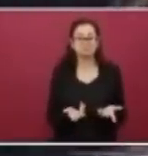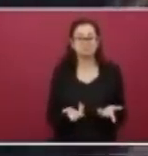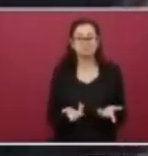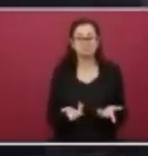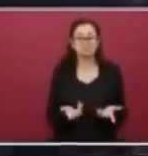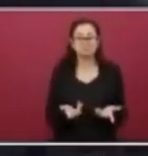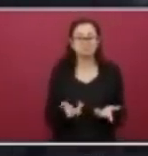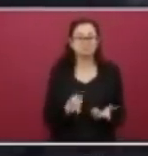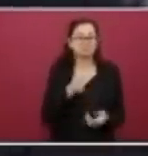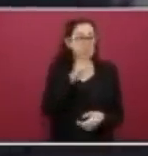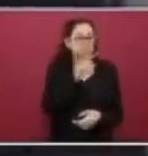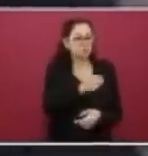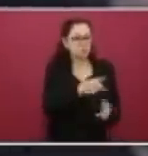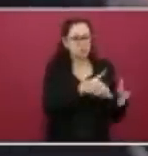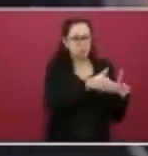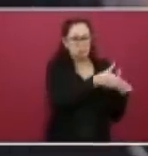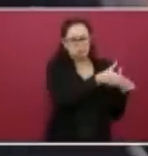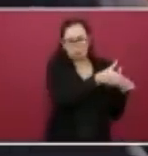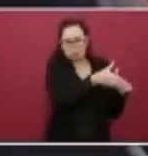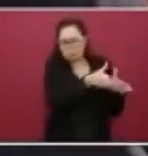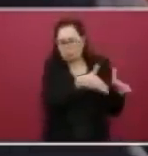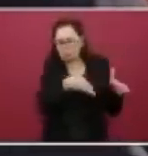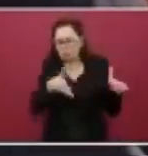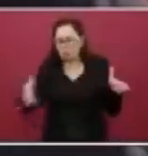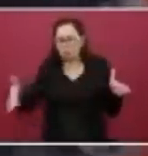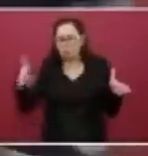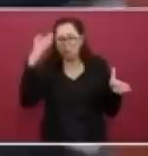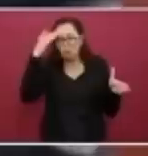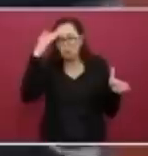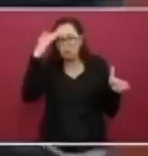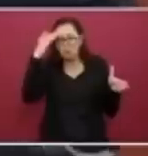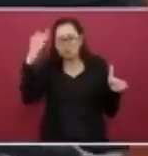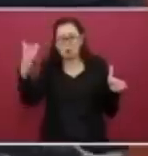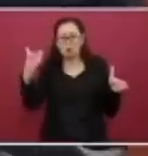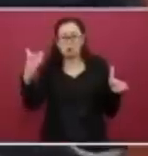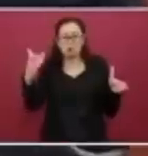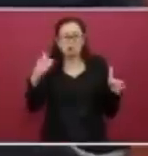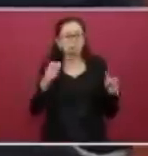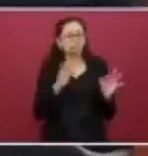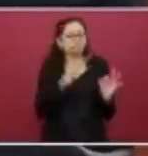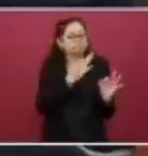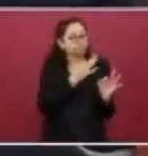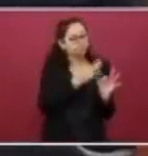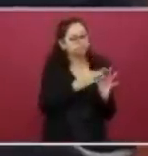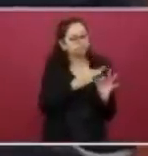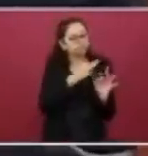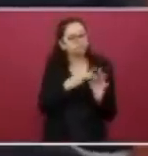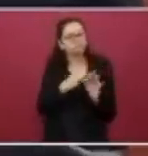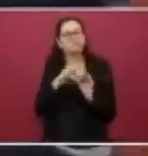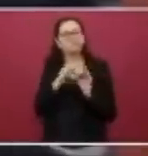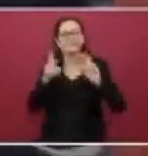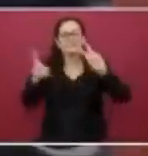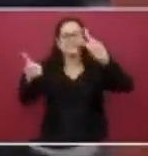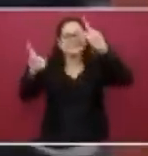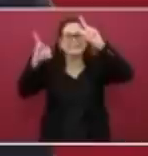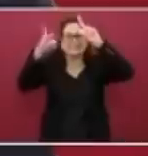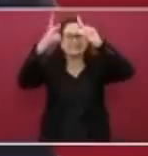más que bien hasta se les voy a poner estrellita